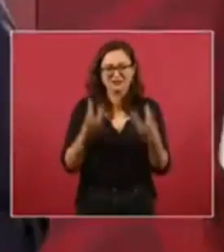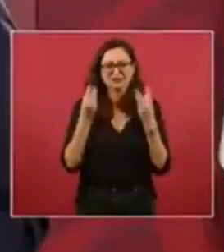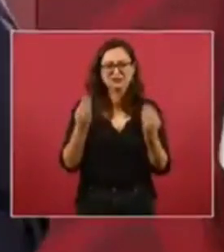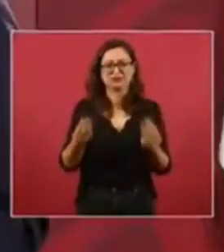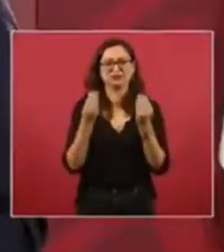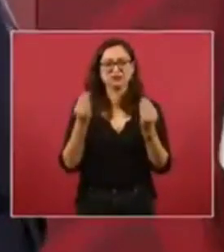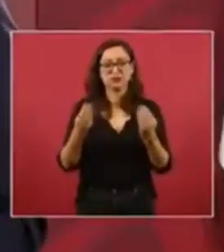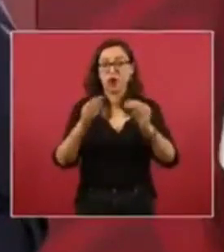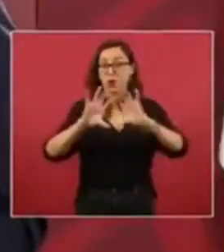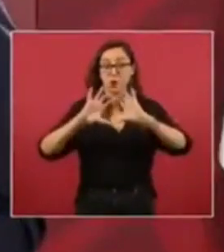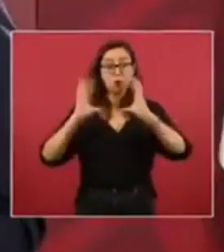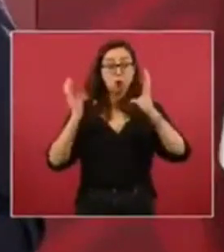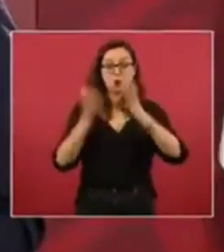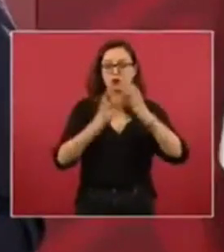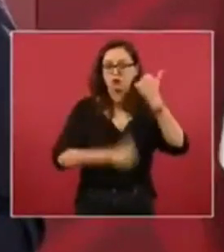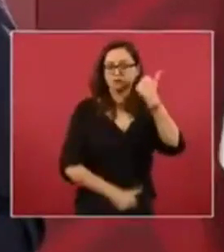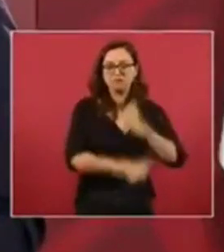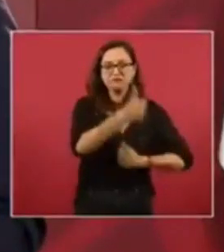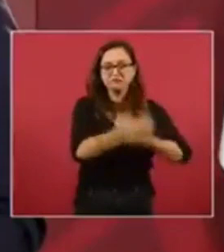En el mundo.